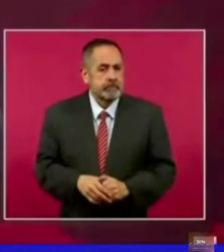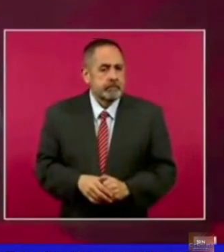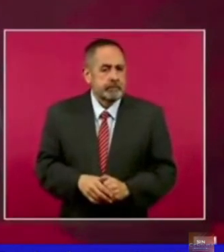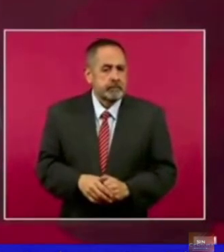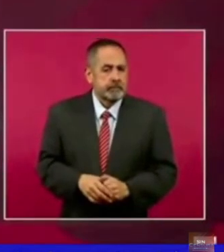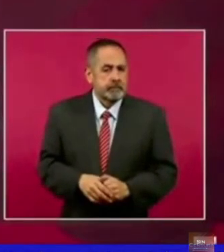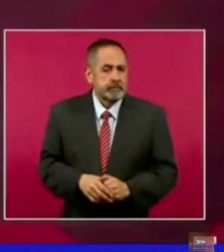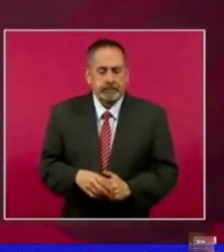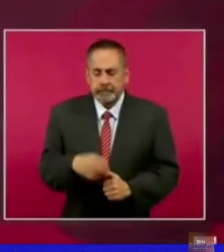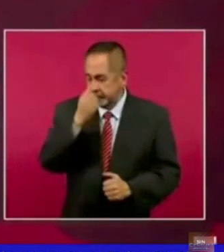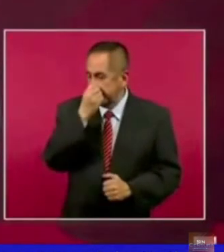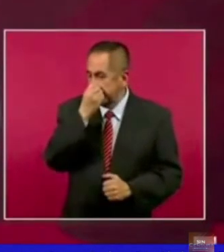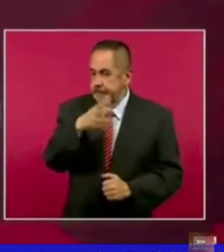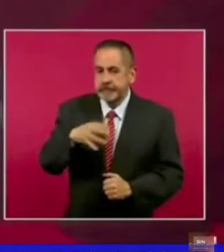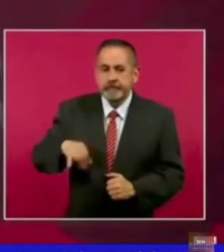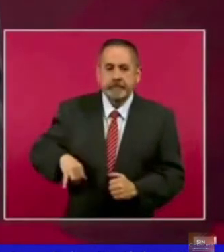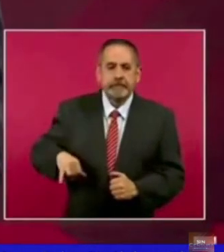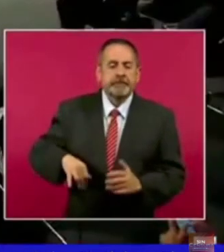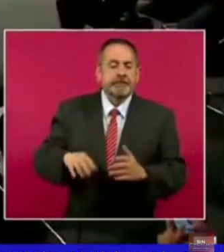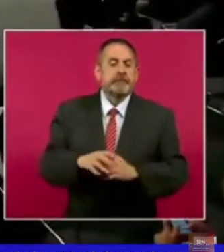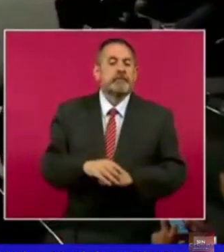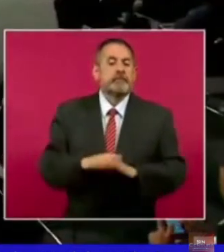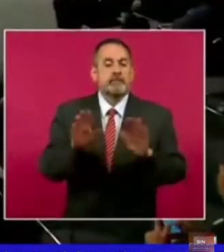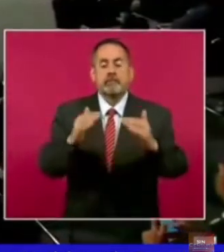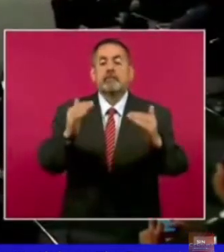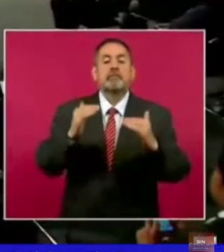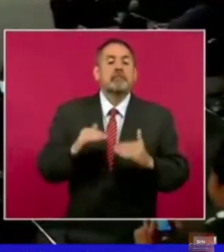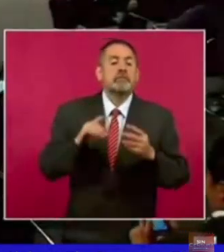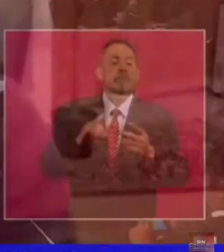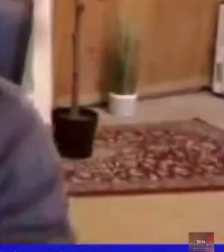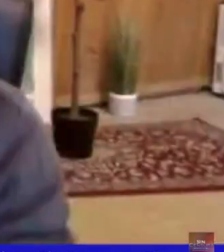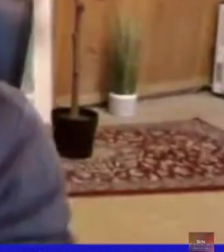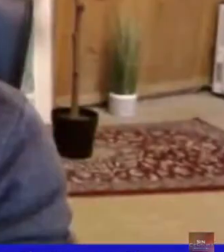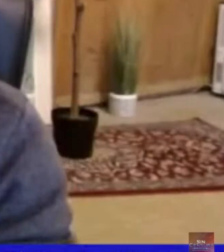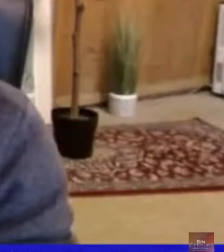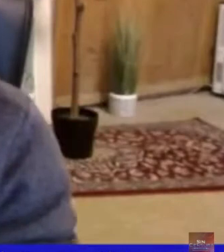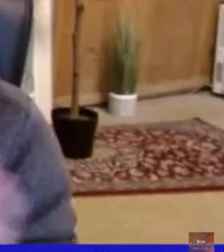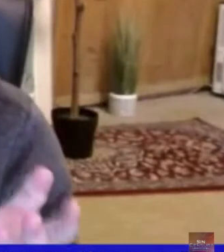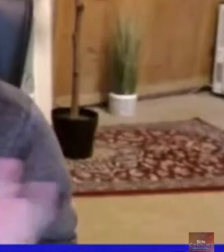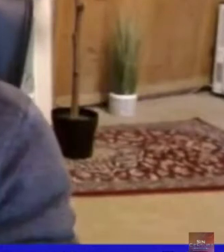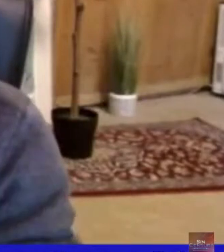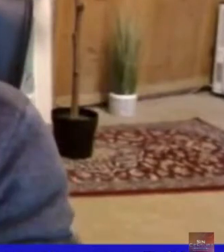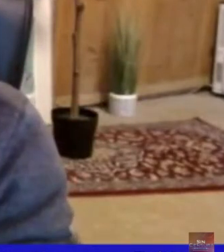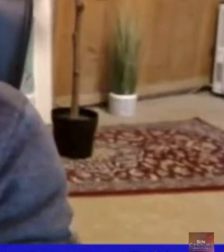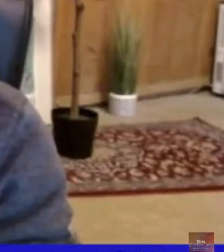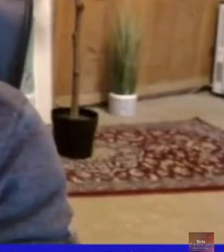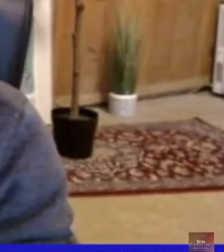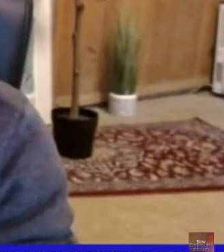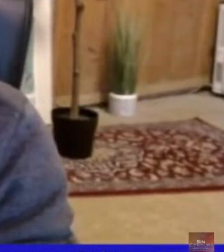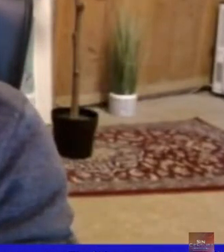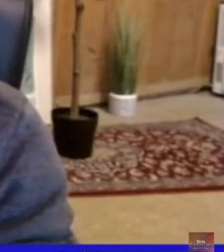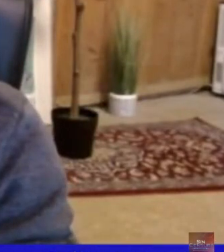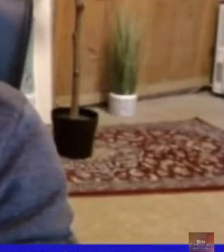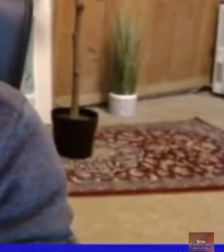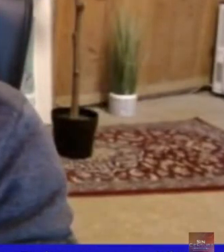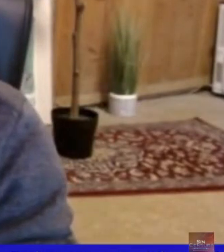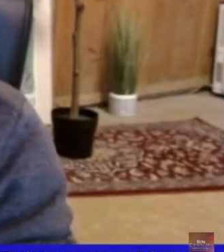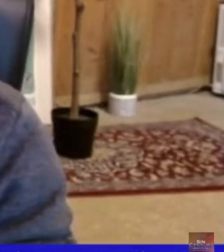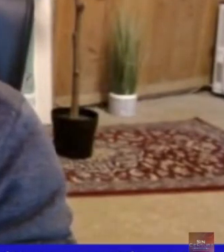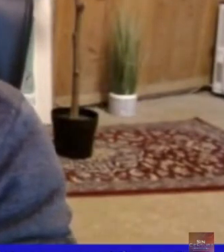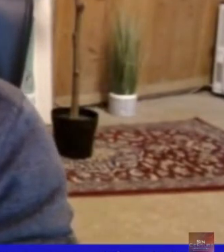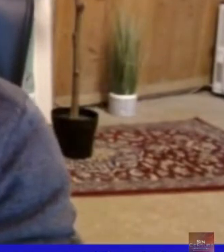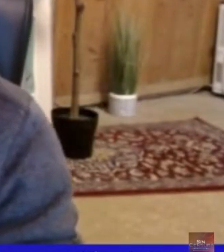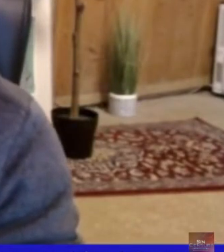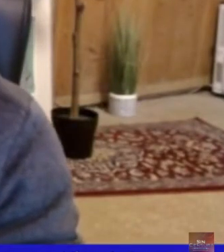Entonces, muy interesante. Vamos con... Ok, ahí lo tiene usted. Muy, muy interesante, exactamente. De hecho,